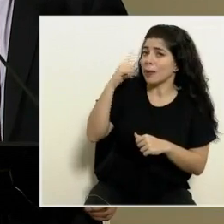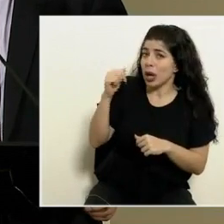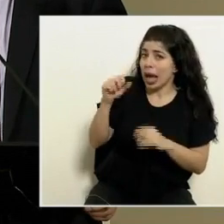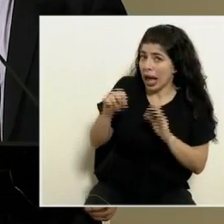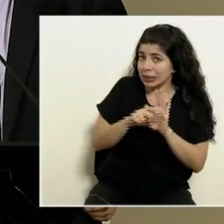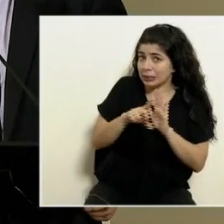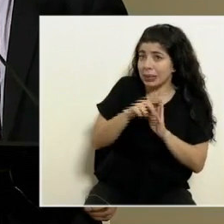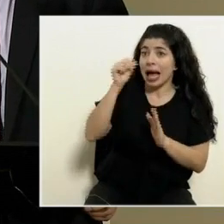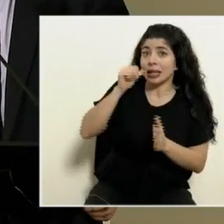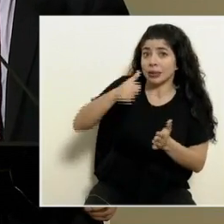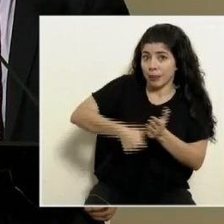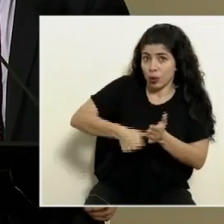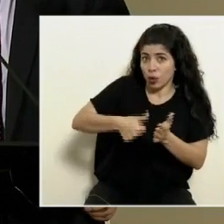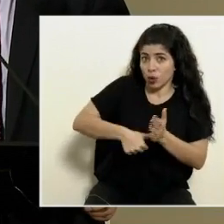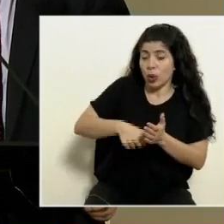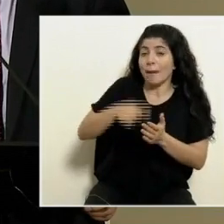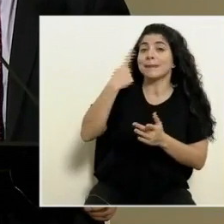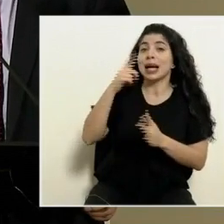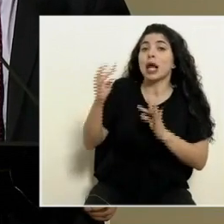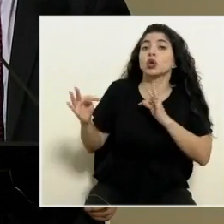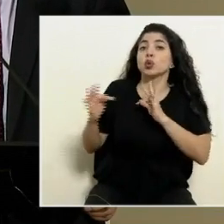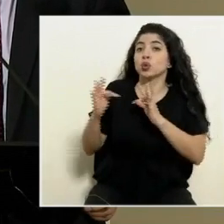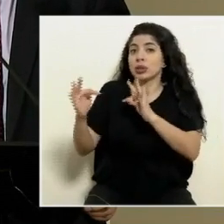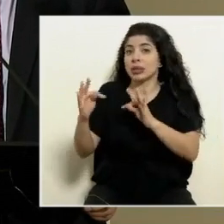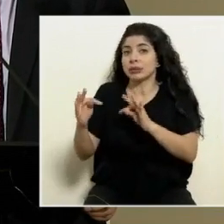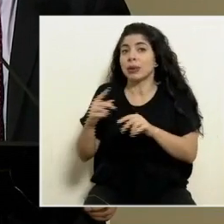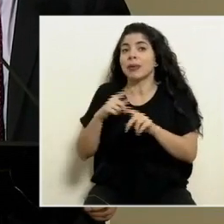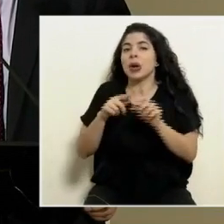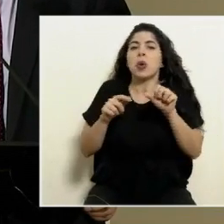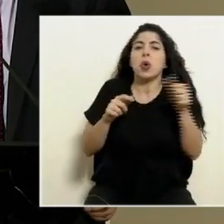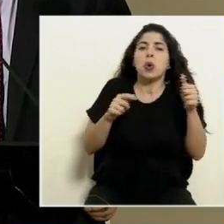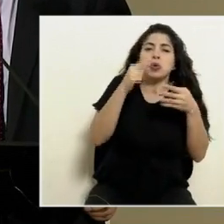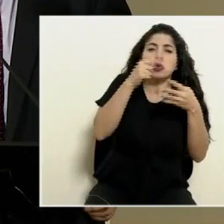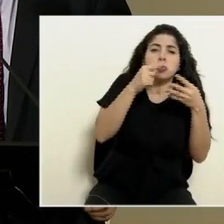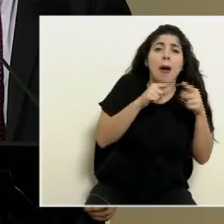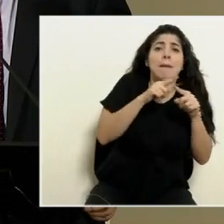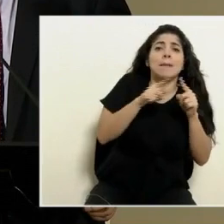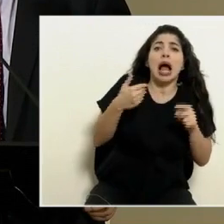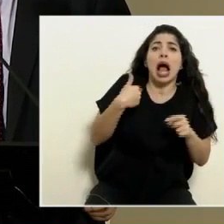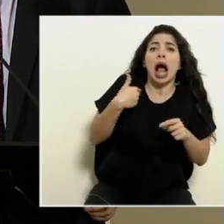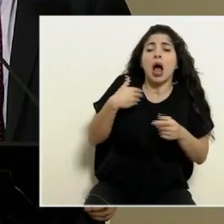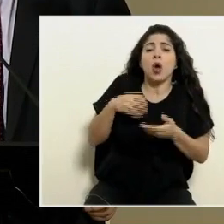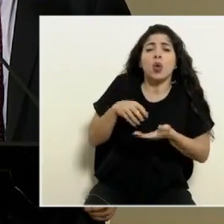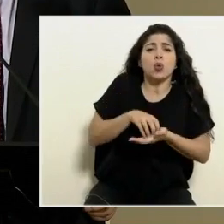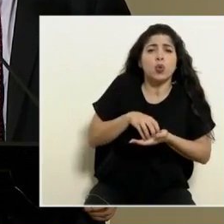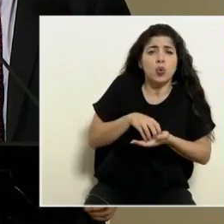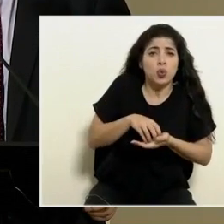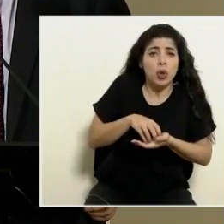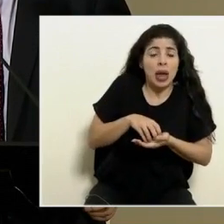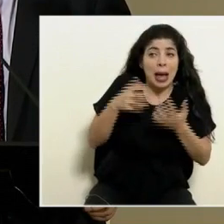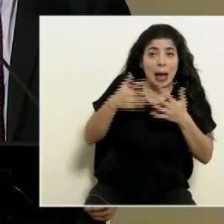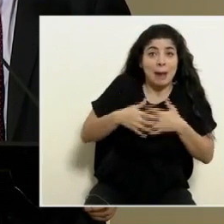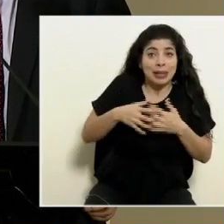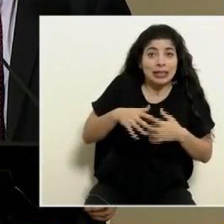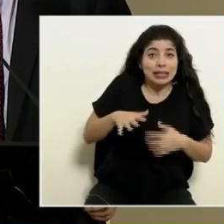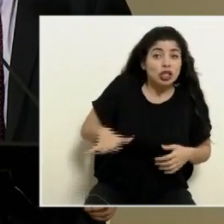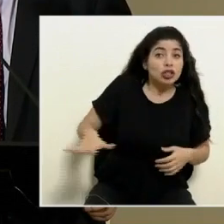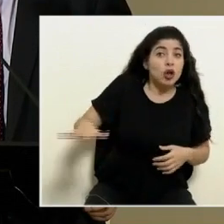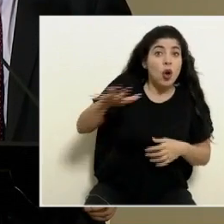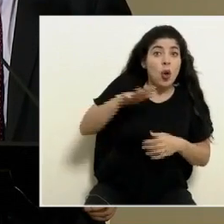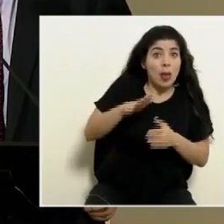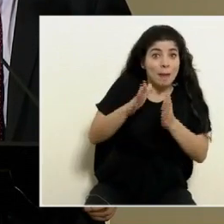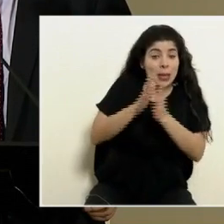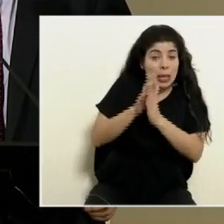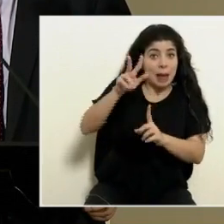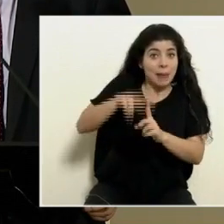Asamblea, ayer se votó un segundo debate para turismo y otros sectores específicos, pero tenemos la duda si los empresarios han solicitado para